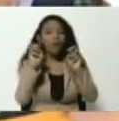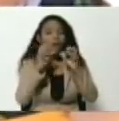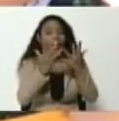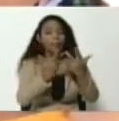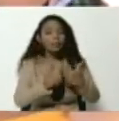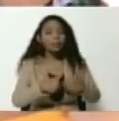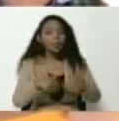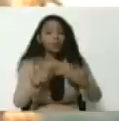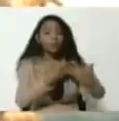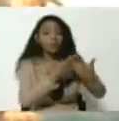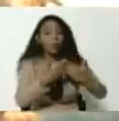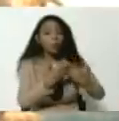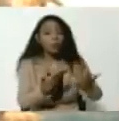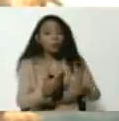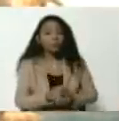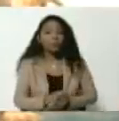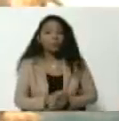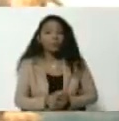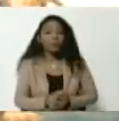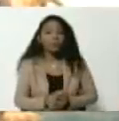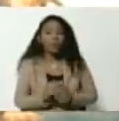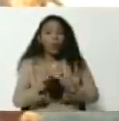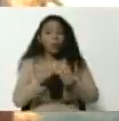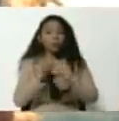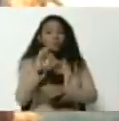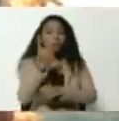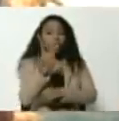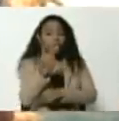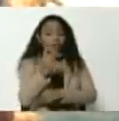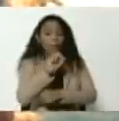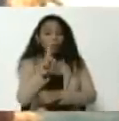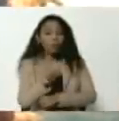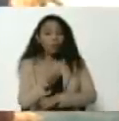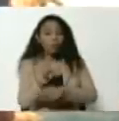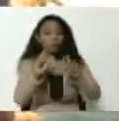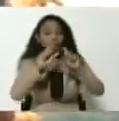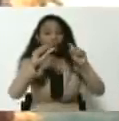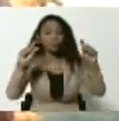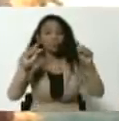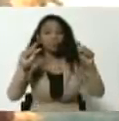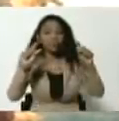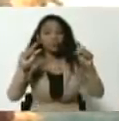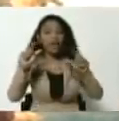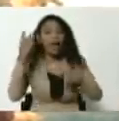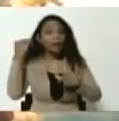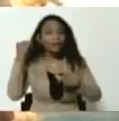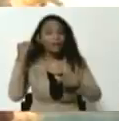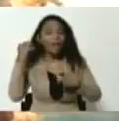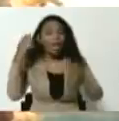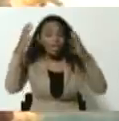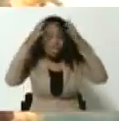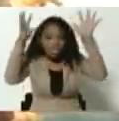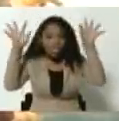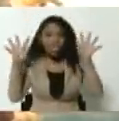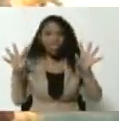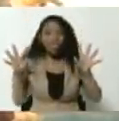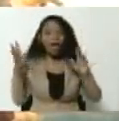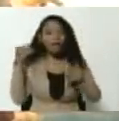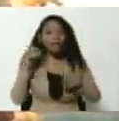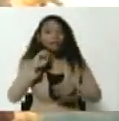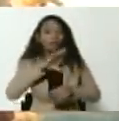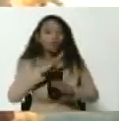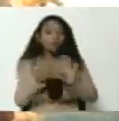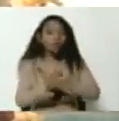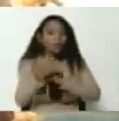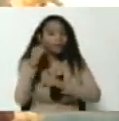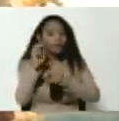Unidos. Comienzo con su segunda pregunta. Hay una frase que se le atribuyen a Albert Einstein, que no es de Einstein. Antes se lo habían atribuido a Mark